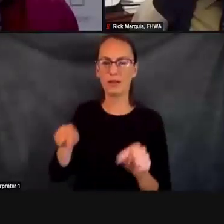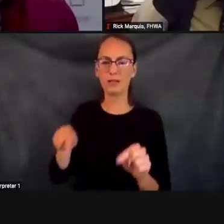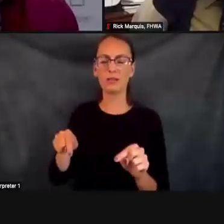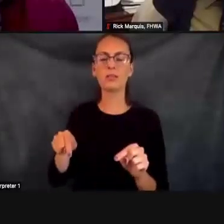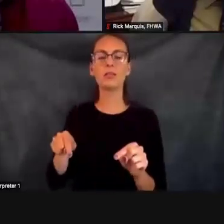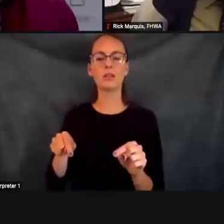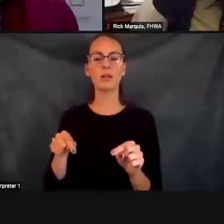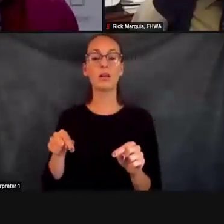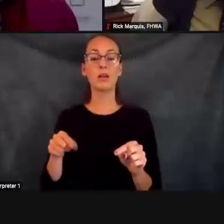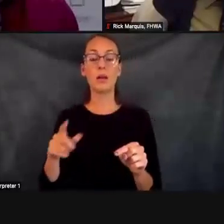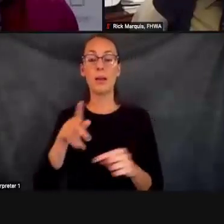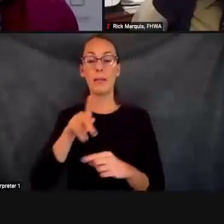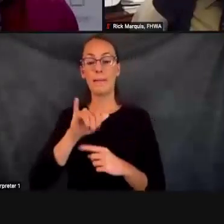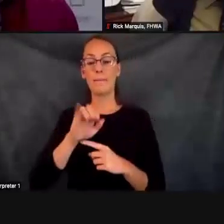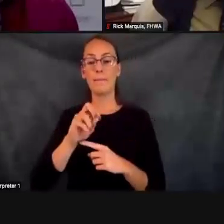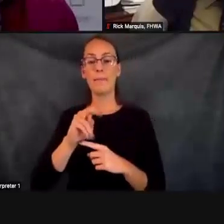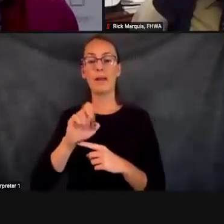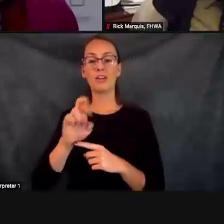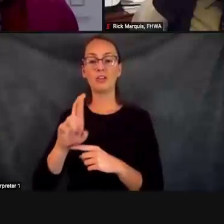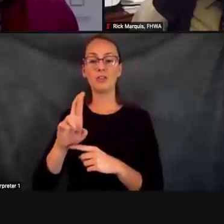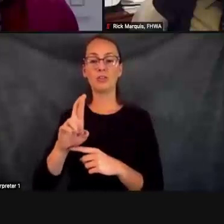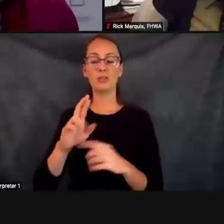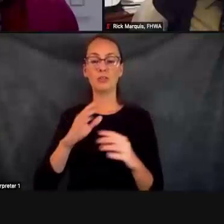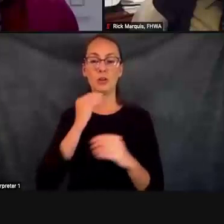Es una de las unidades de